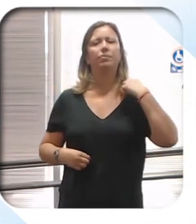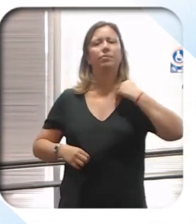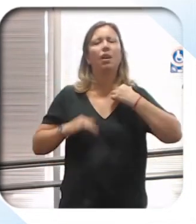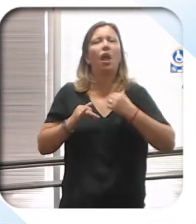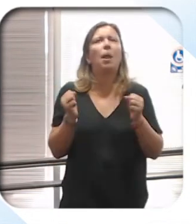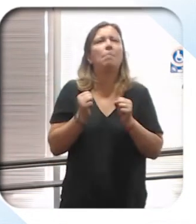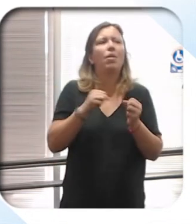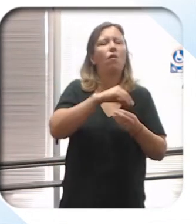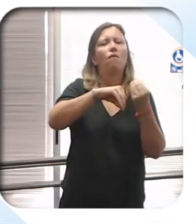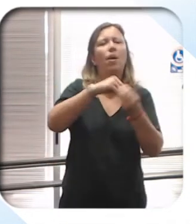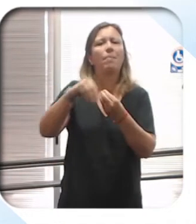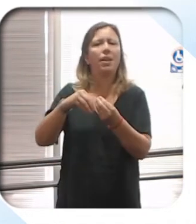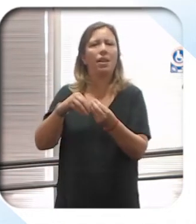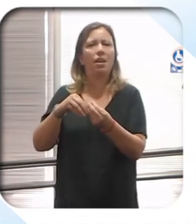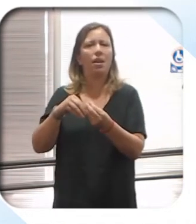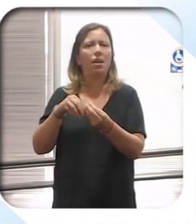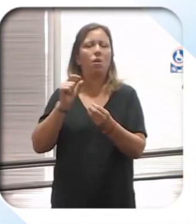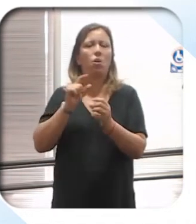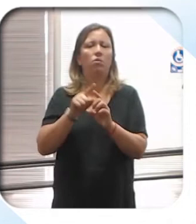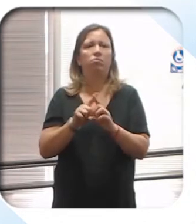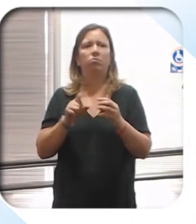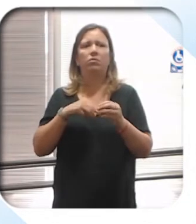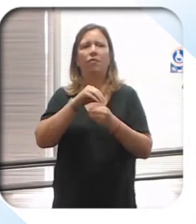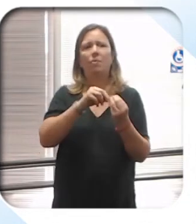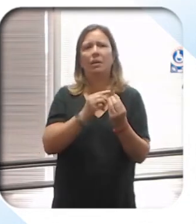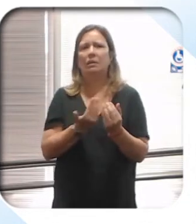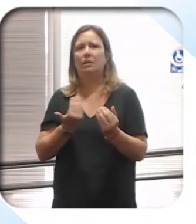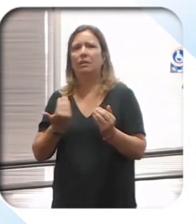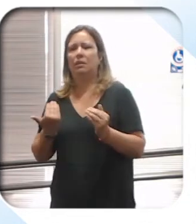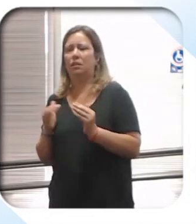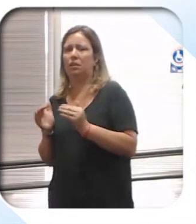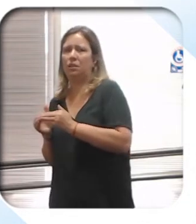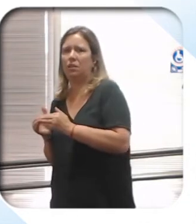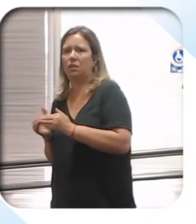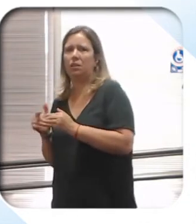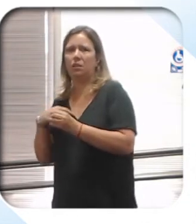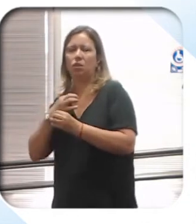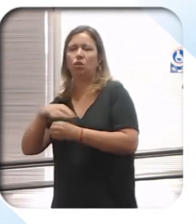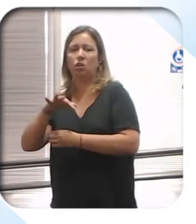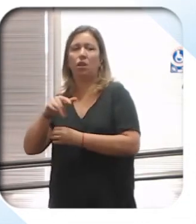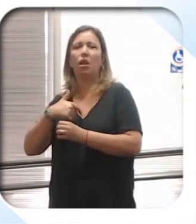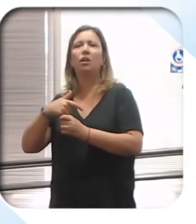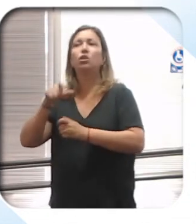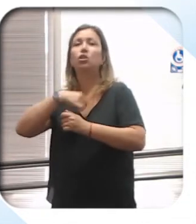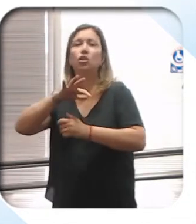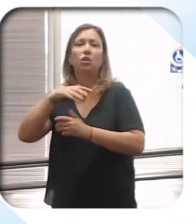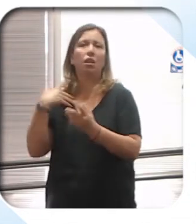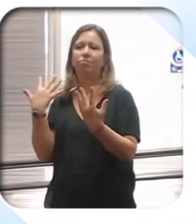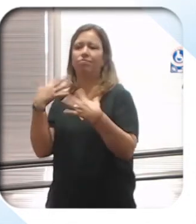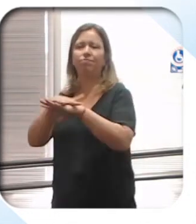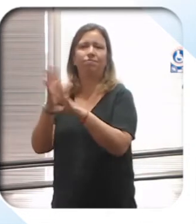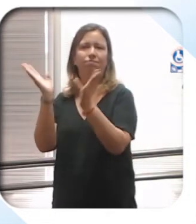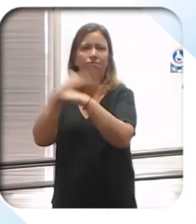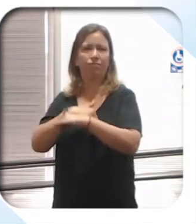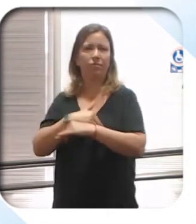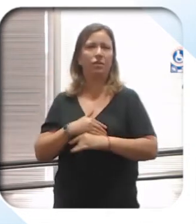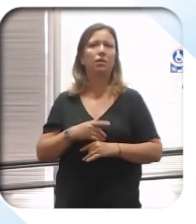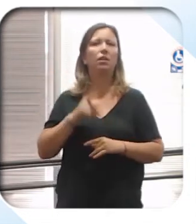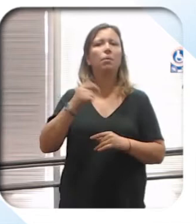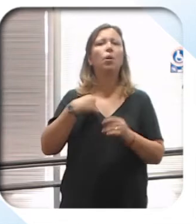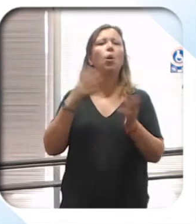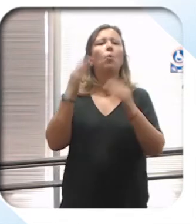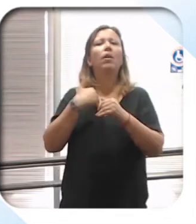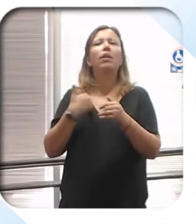Miedos familiares. Aislamiento social. Llevan al aislamiento social los miedos. El aislamiento social impide el proceso